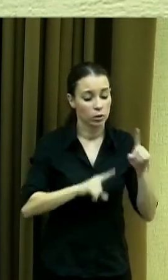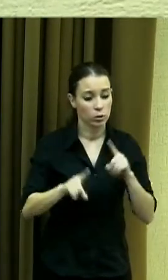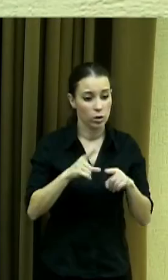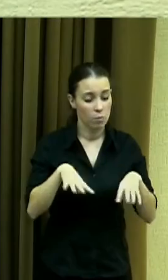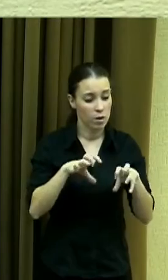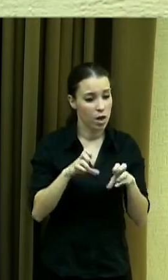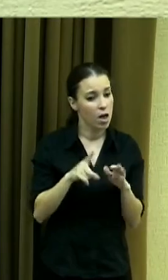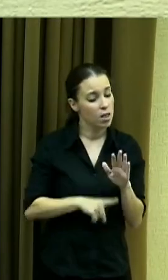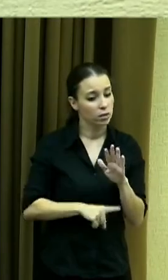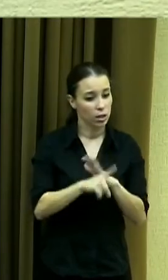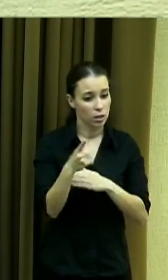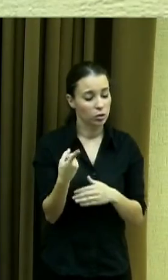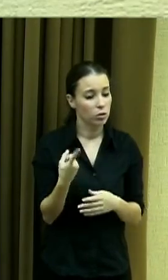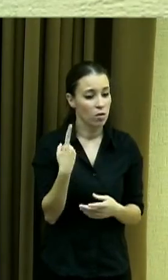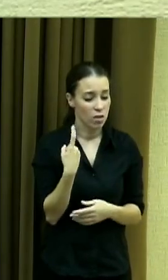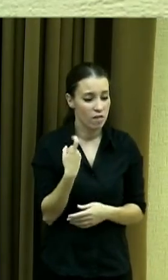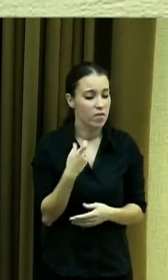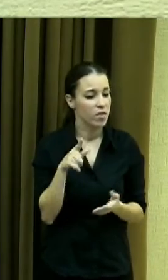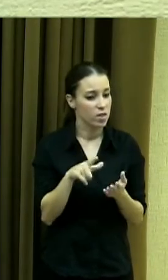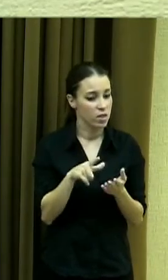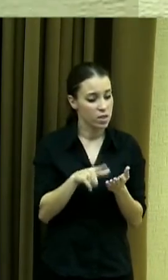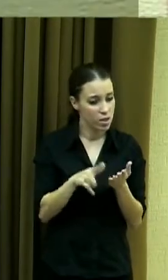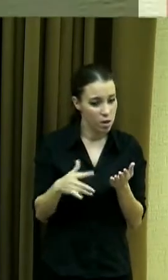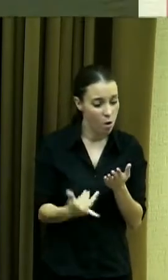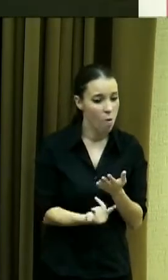déficit de atención, específicos del lenguaje, etcétera.